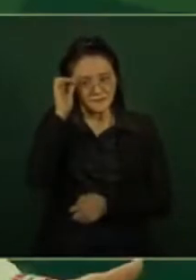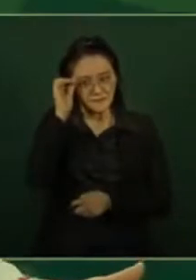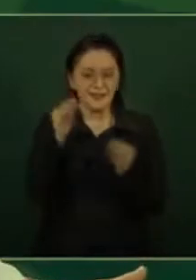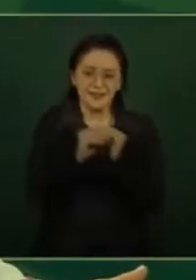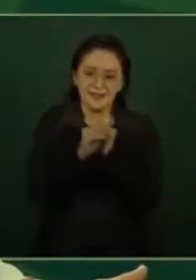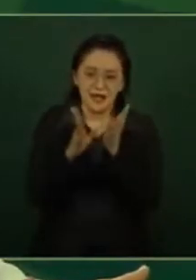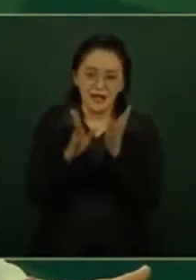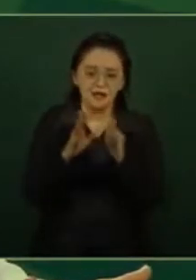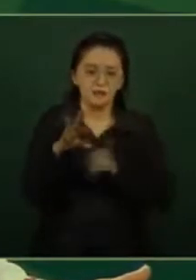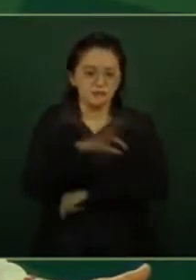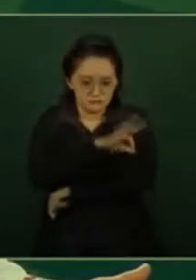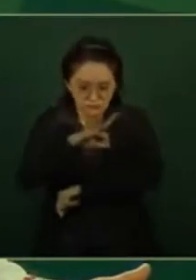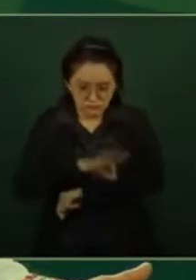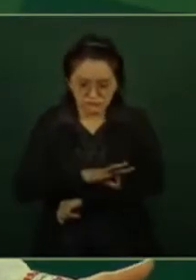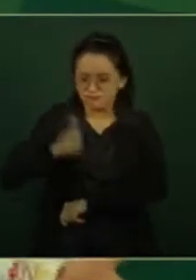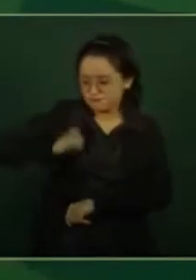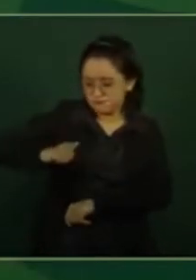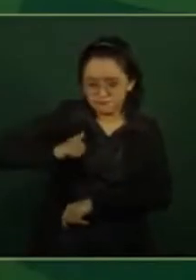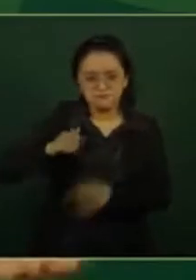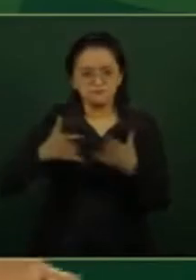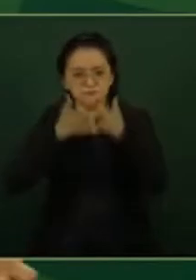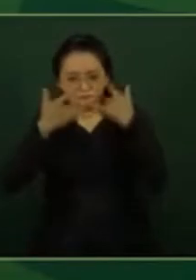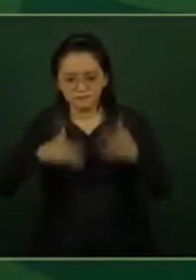la arquitectura